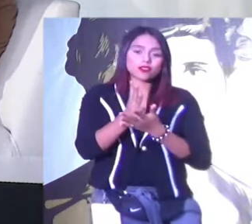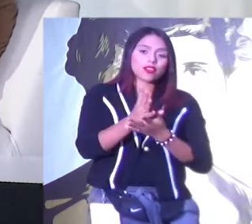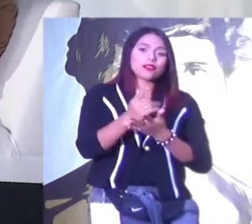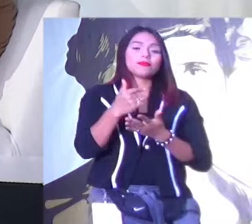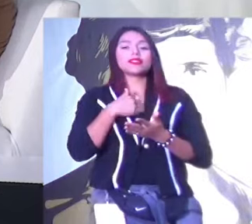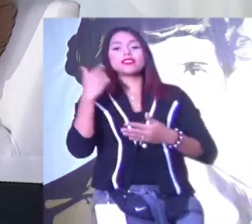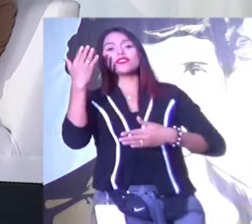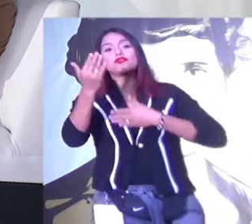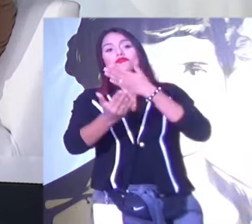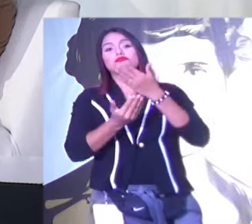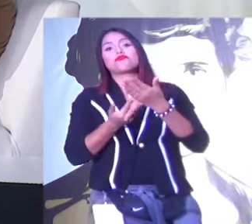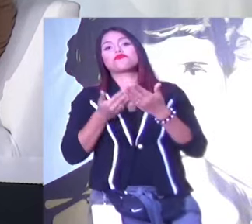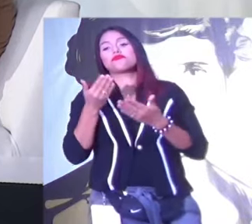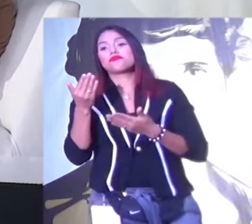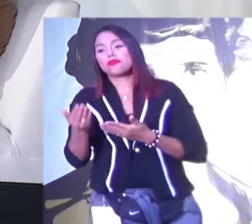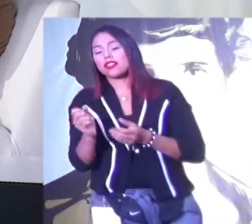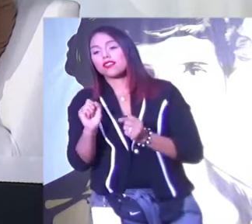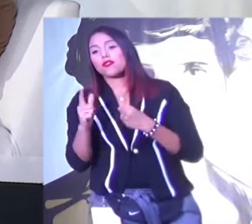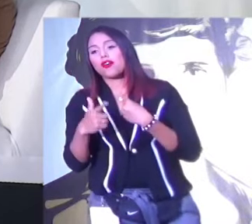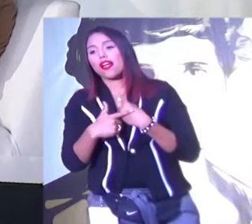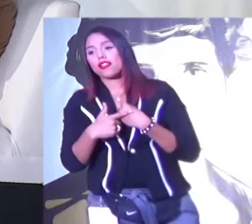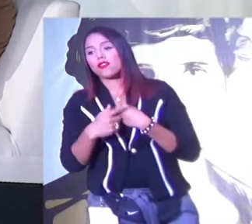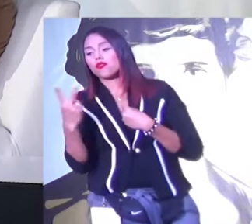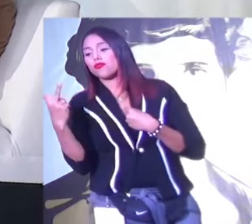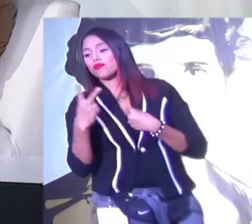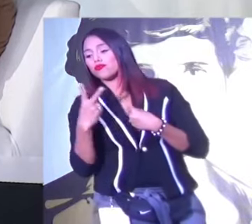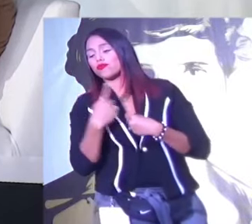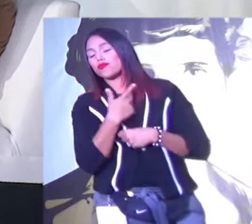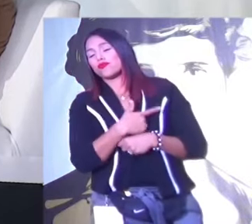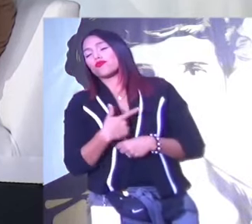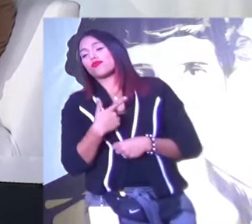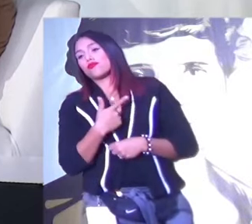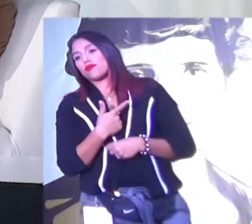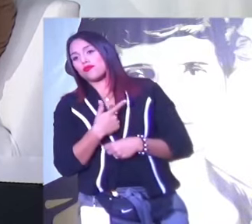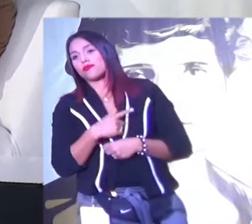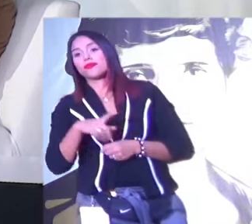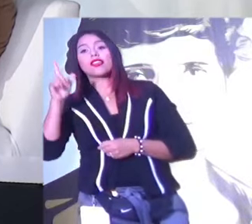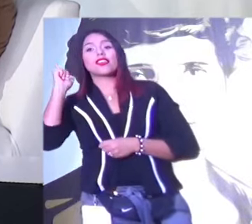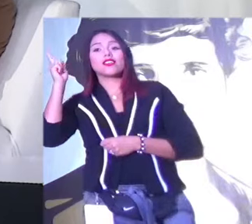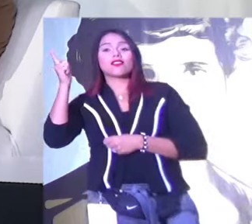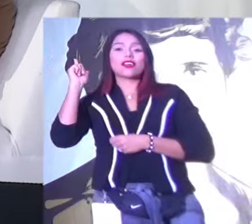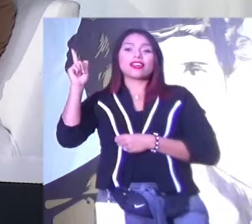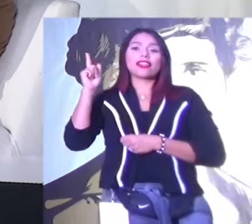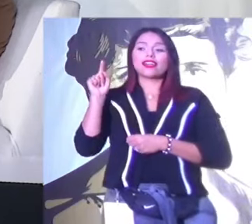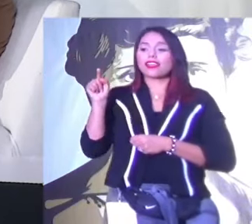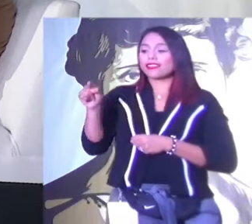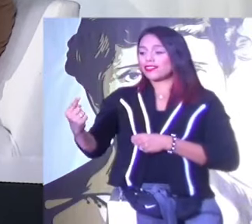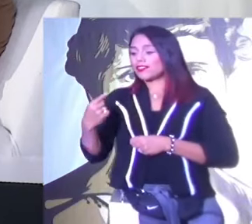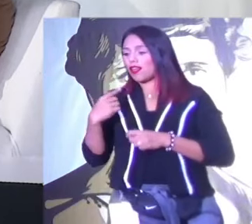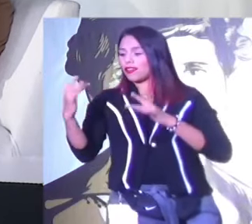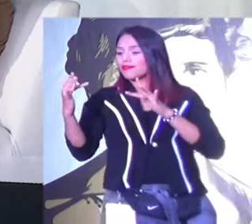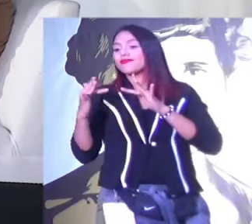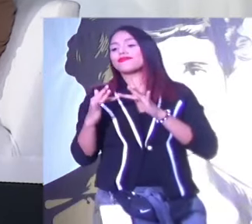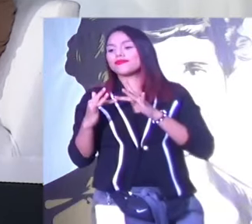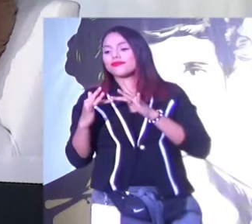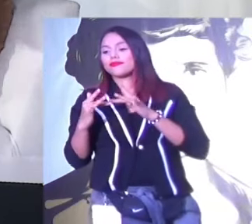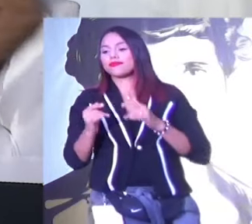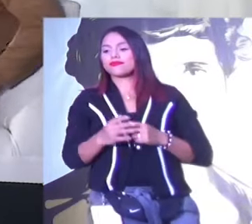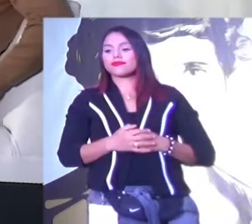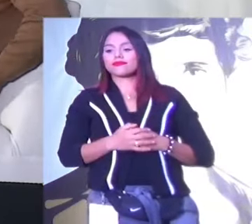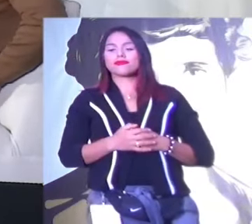compartiendo contigo un placer, ¿sí? Y espero en ti encontrar un punto de contacto conmigo. No